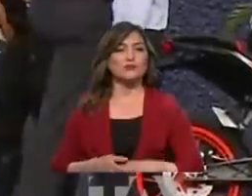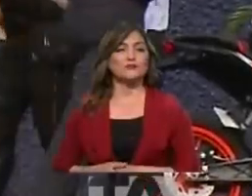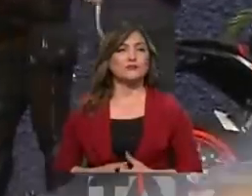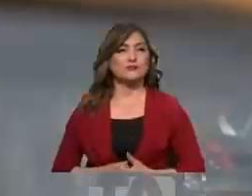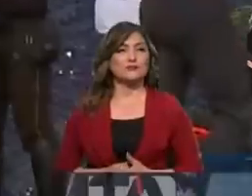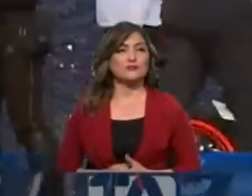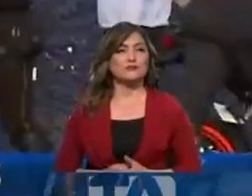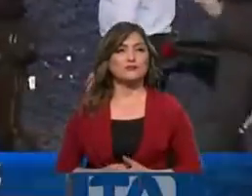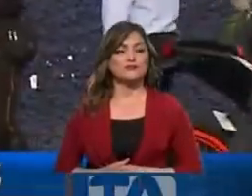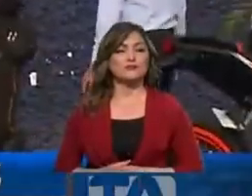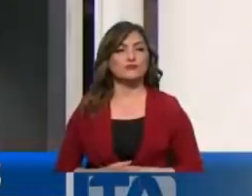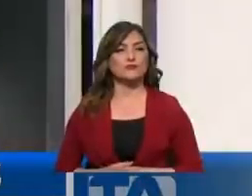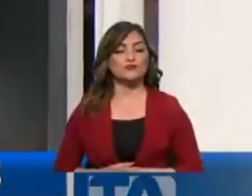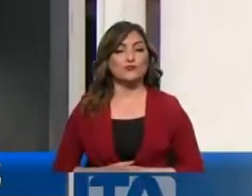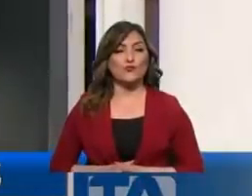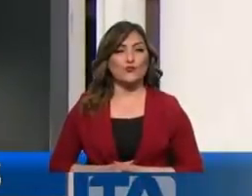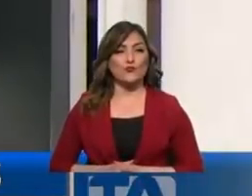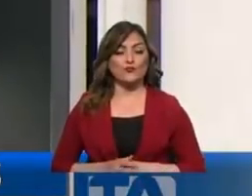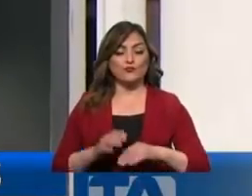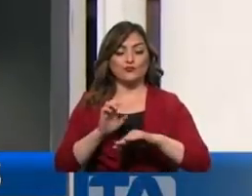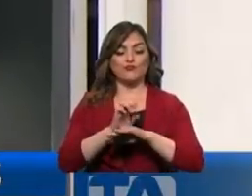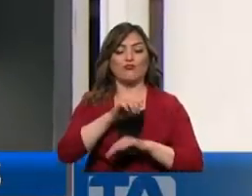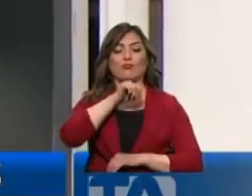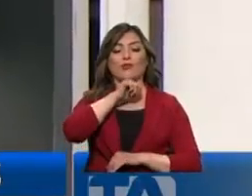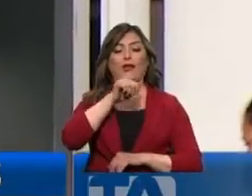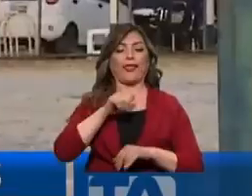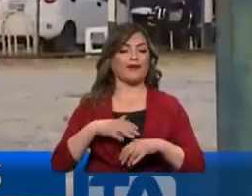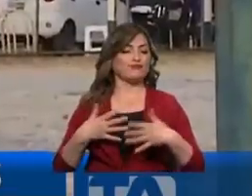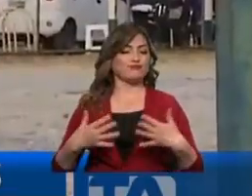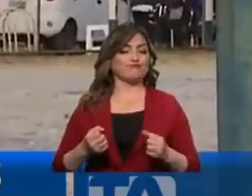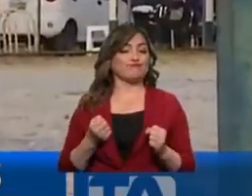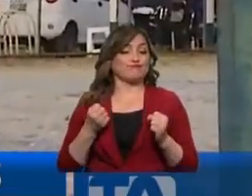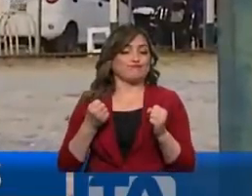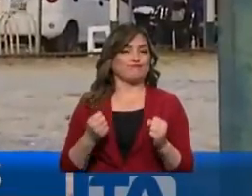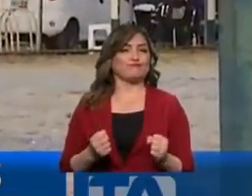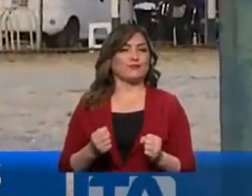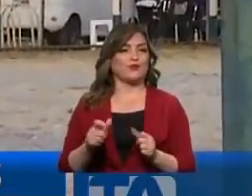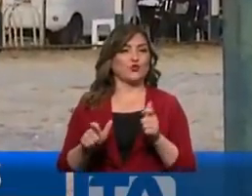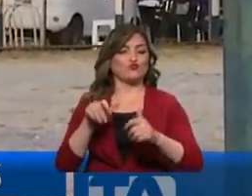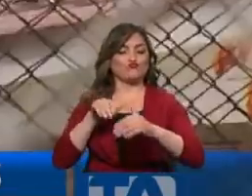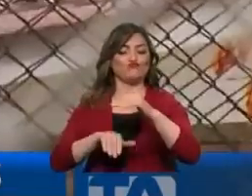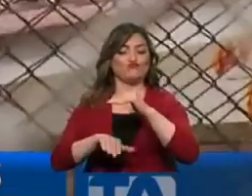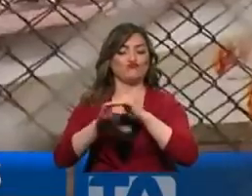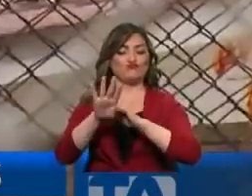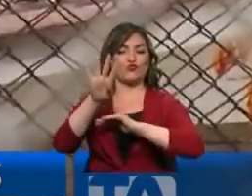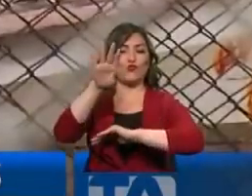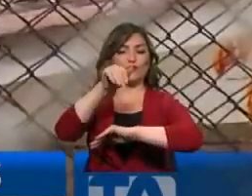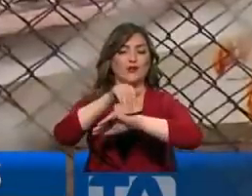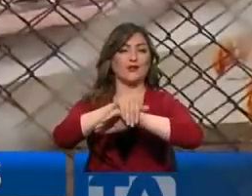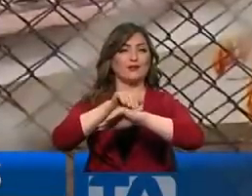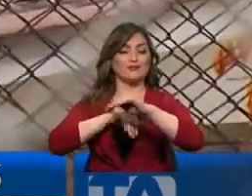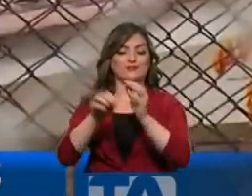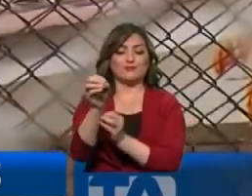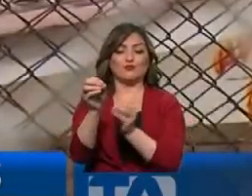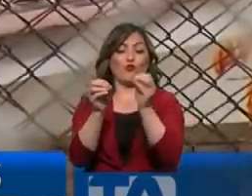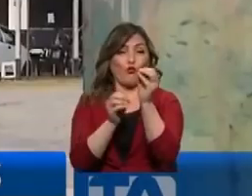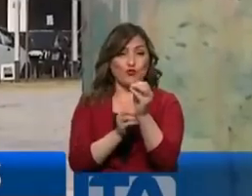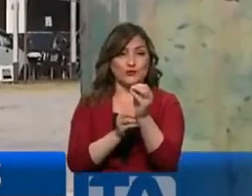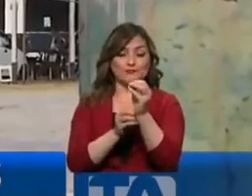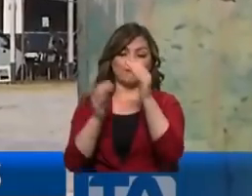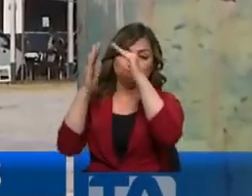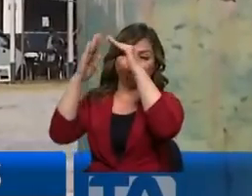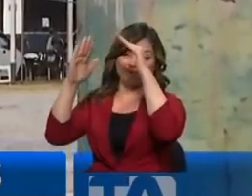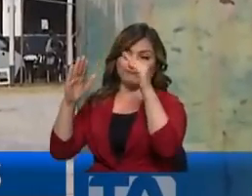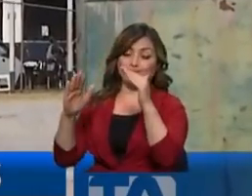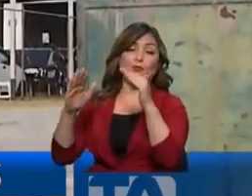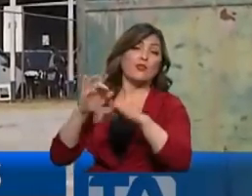Es una muestra más de que la delincuencia en Ecuador no tiene límites. Cuatro asaltantes ingresaron cerca de las 4 de la tarde de este lunes, es decir,